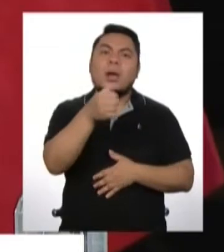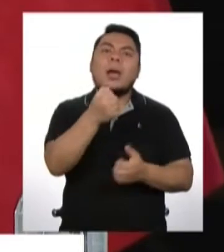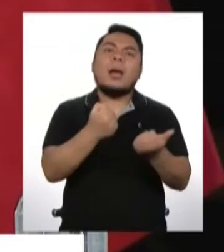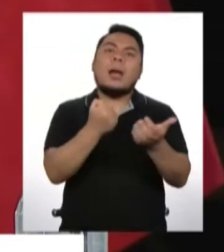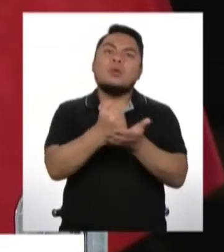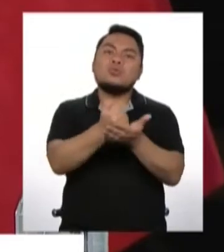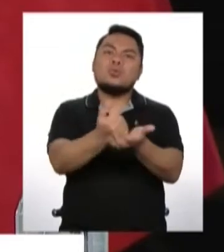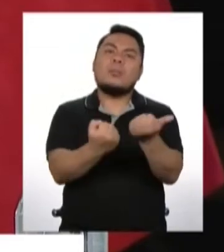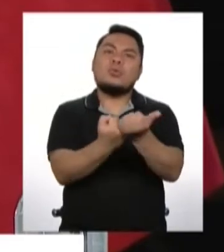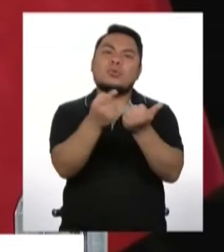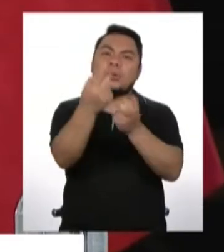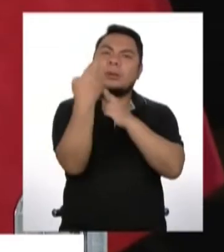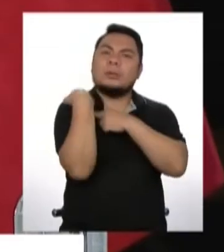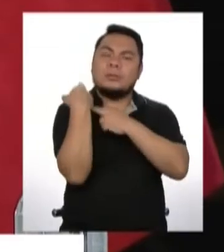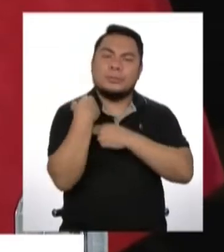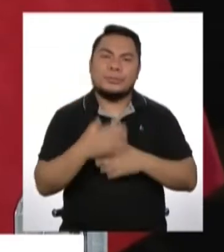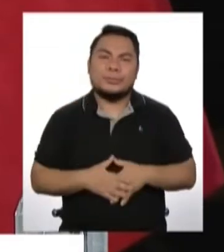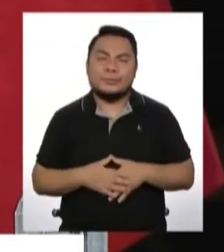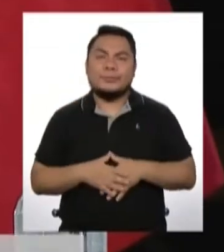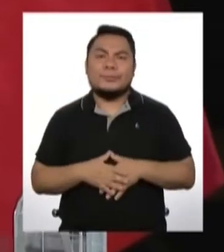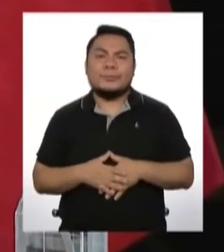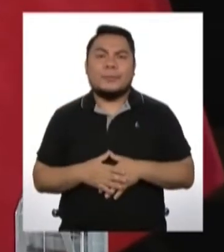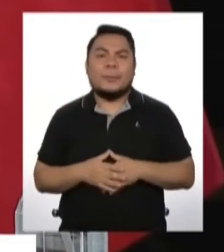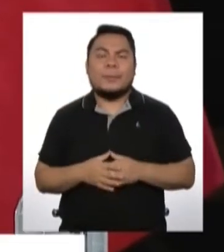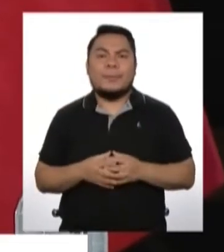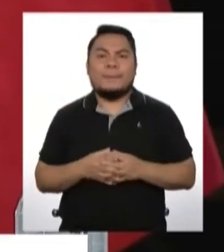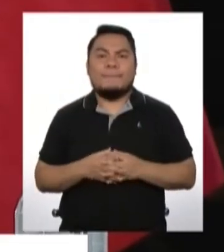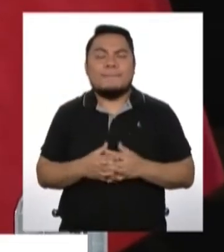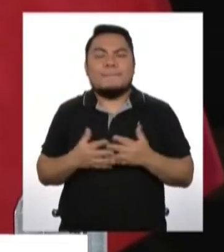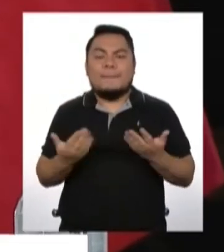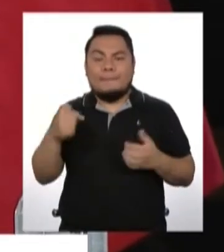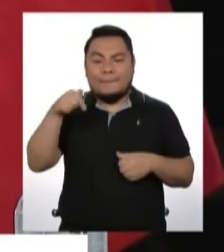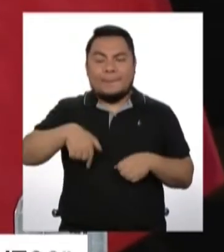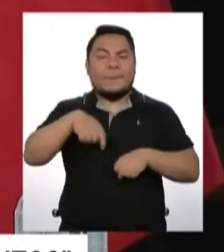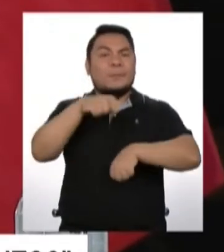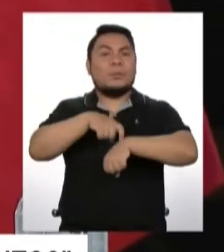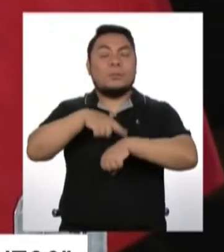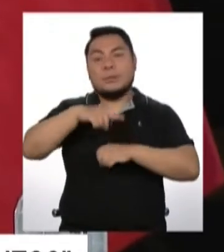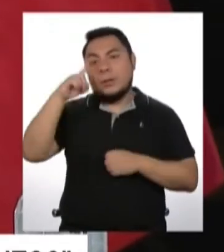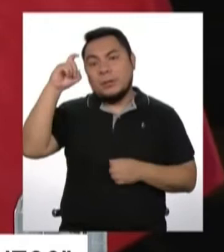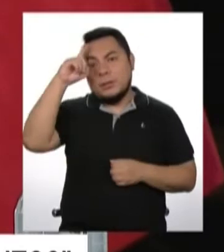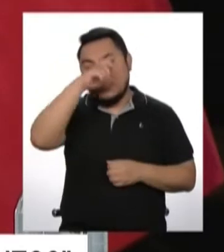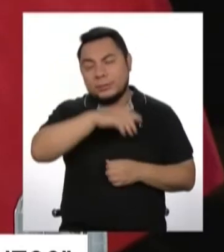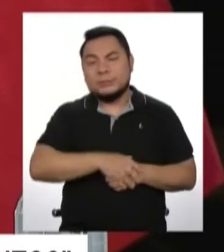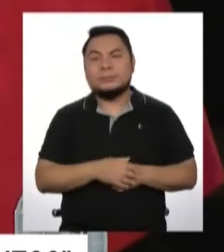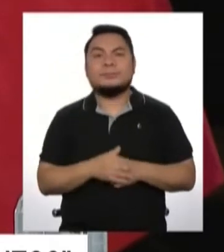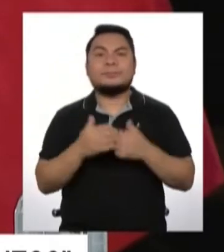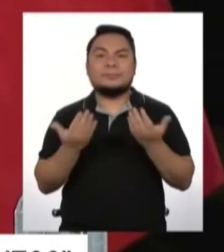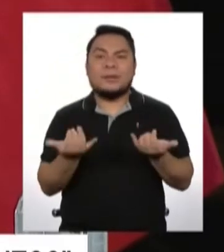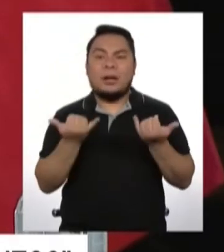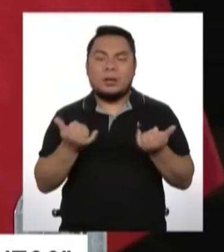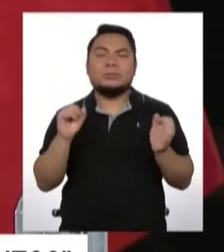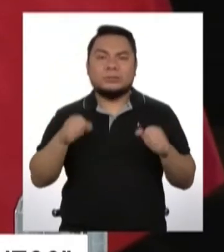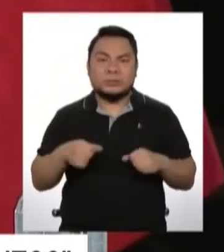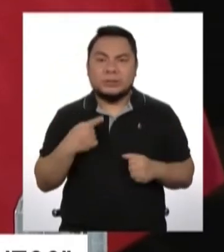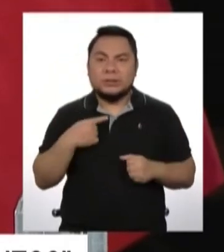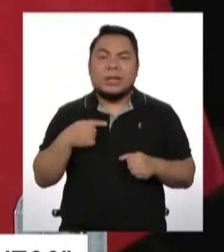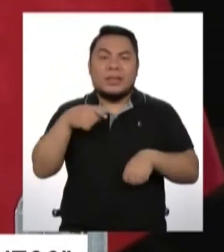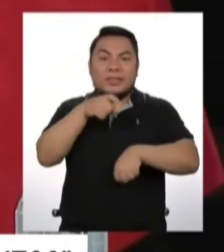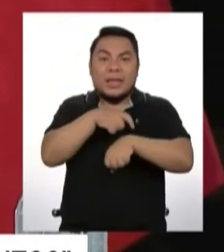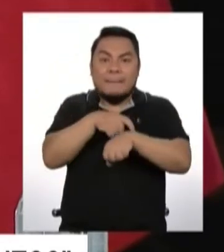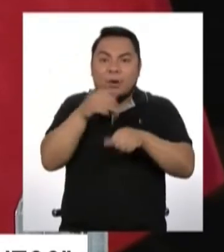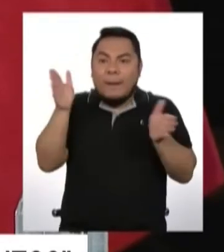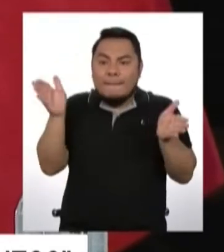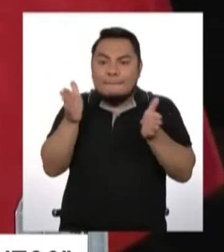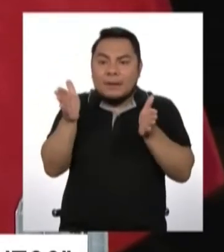responsable, su apoyo de verdad en estos momentos difíciles, vamos a cortar los tiempos